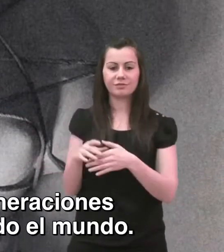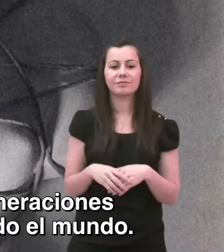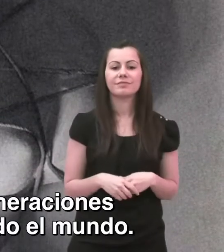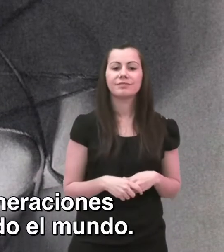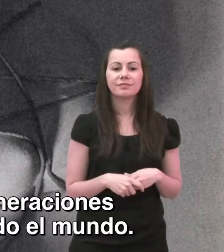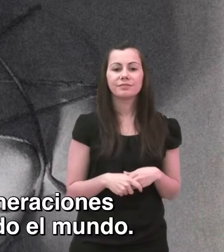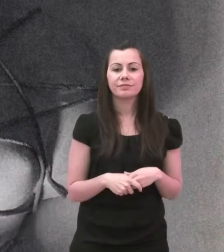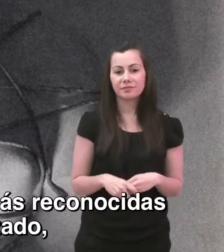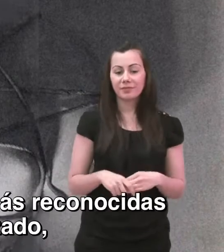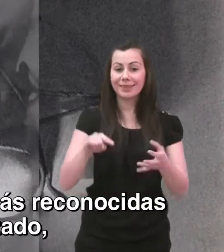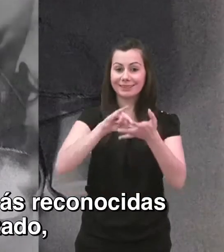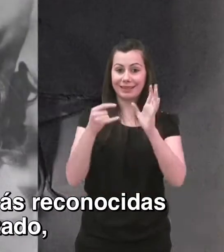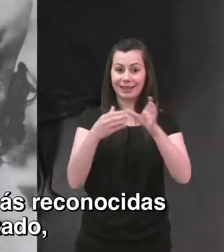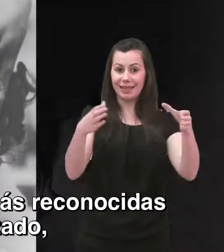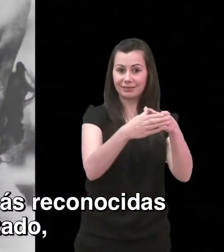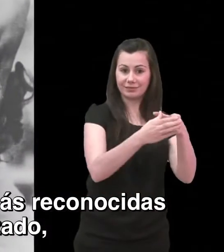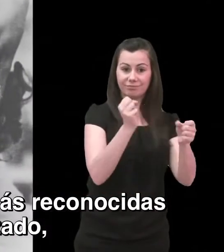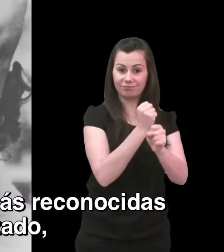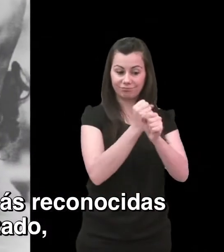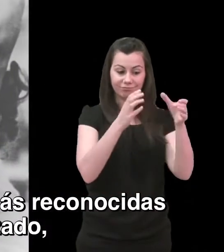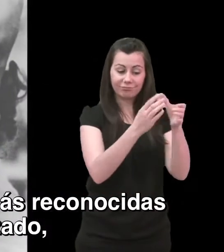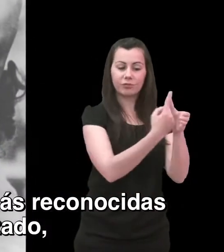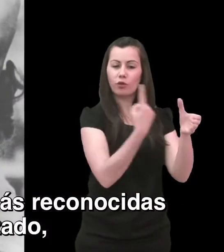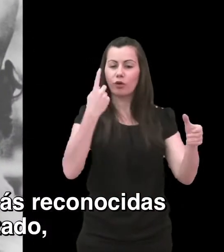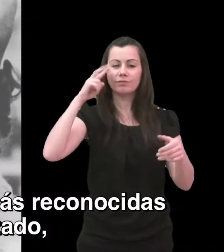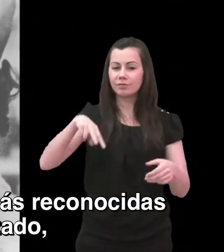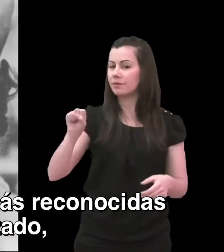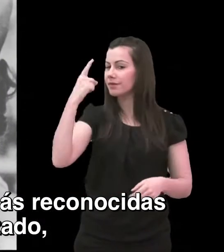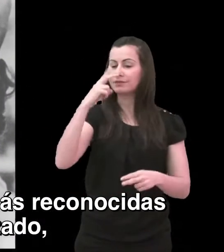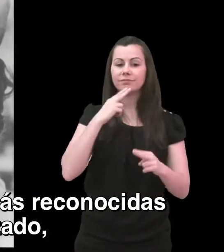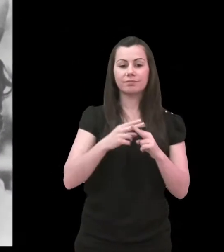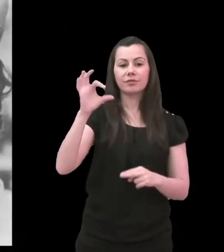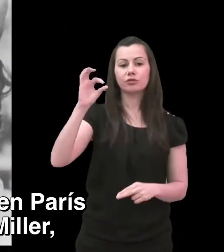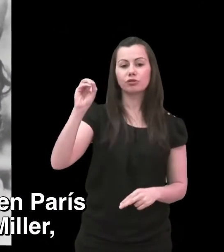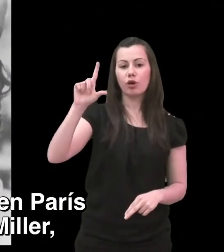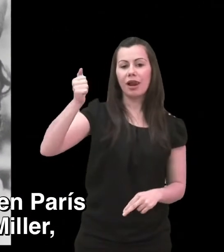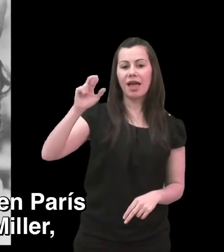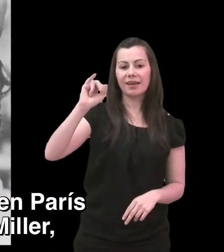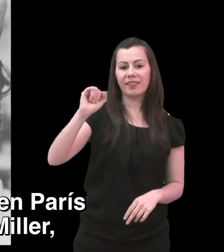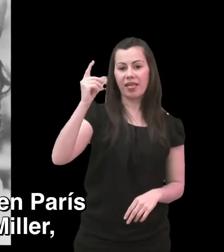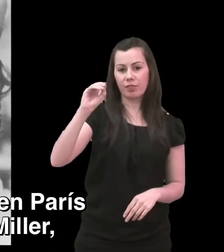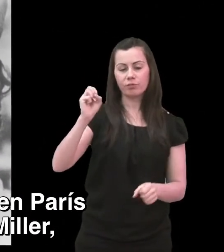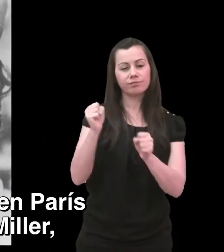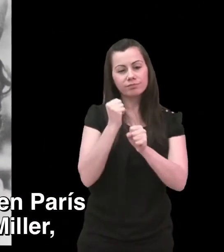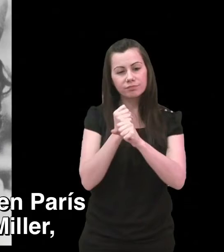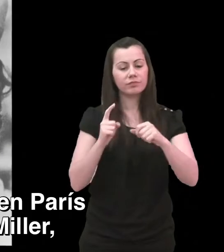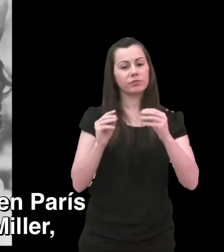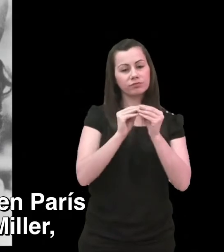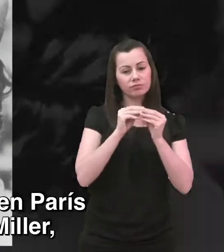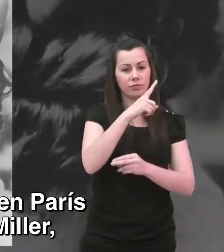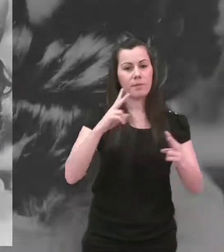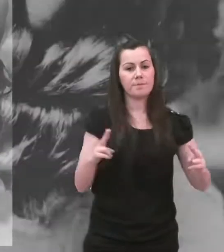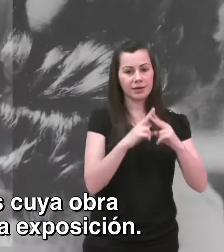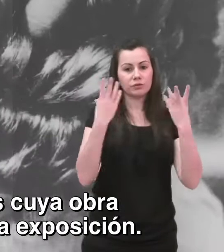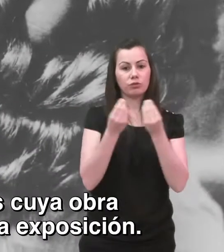fotógrafos de todo el mundo. Una de sus técnicas más reconocidas es el solarizado, que desarrolló en París junto a Lee